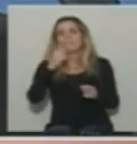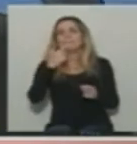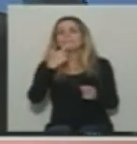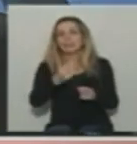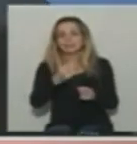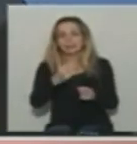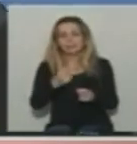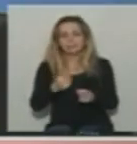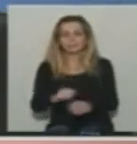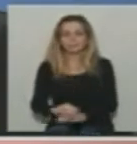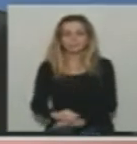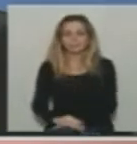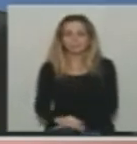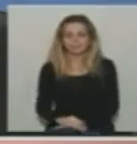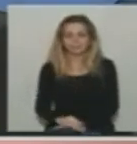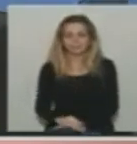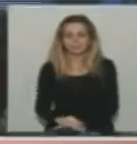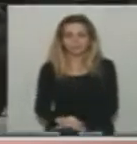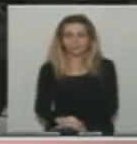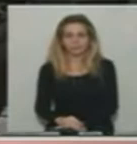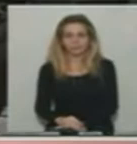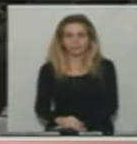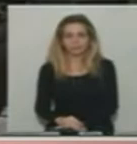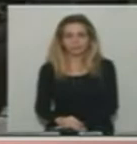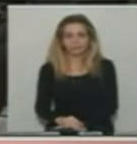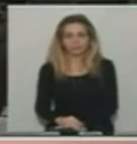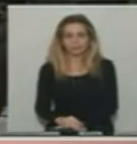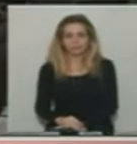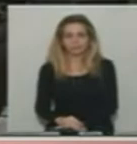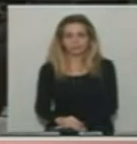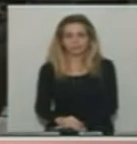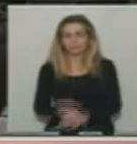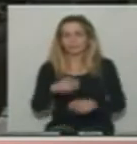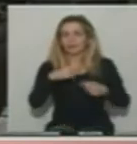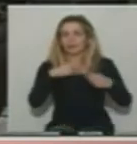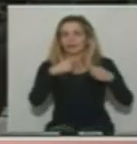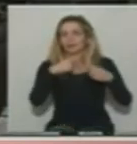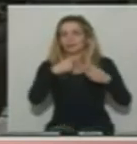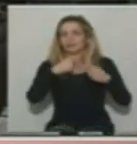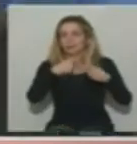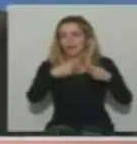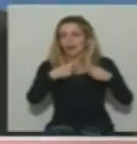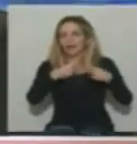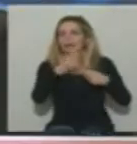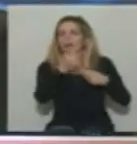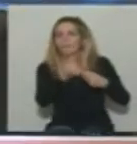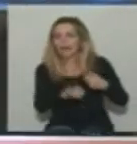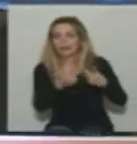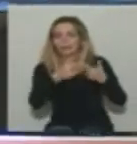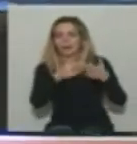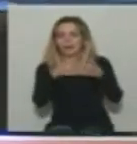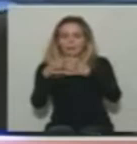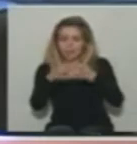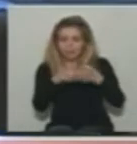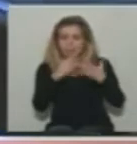casas. Qué chupada de medias, ¿eh? No, Copani cree en eso. Gasta plata, no me hace enojar con Copani. A carradas para las masas, las abraza,